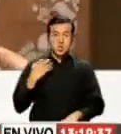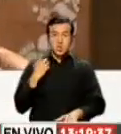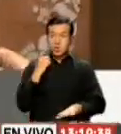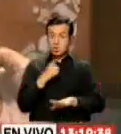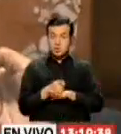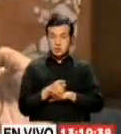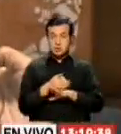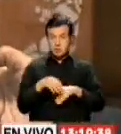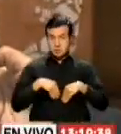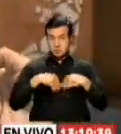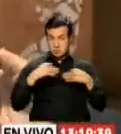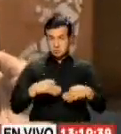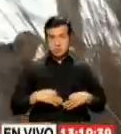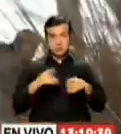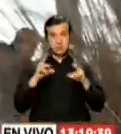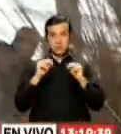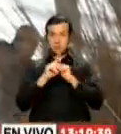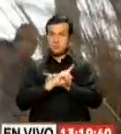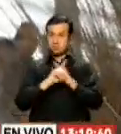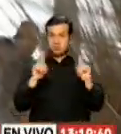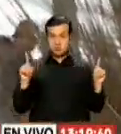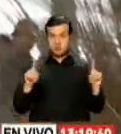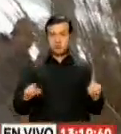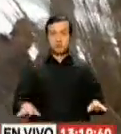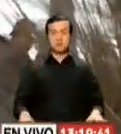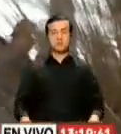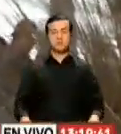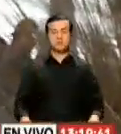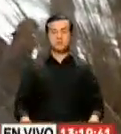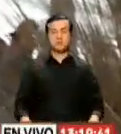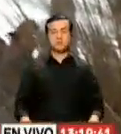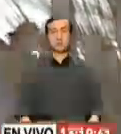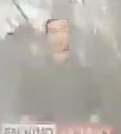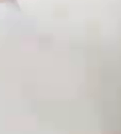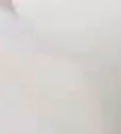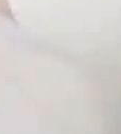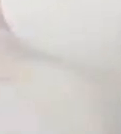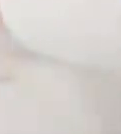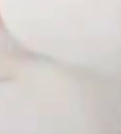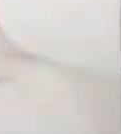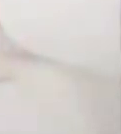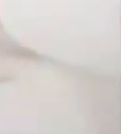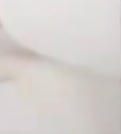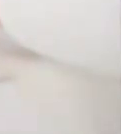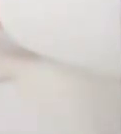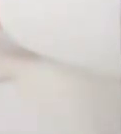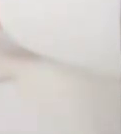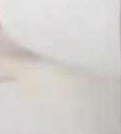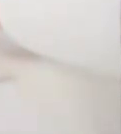y eso no cabe en estas circunstancias. César Tacuri Vintimilla, Telediario.